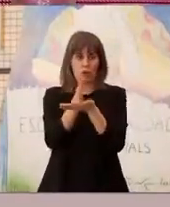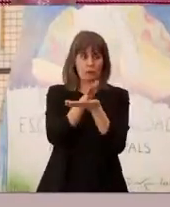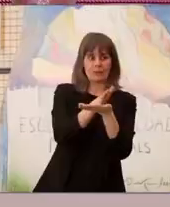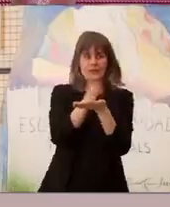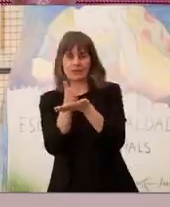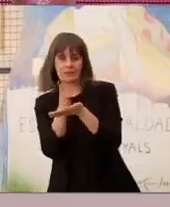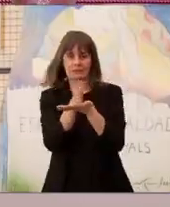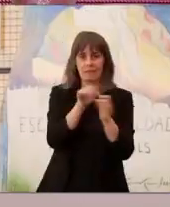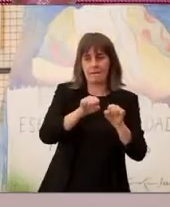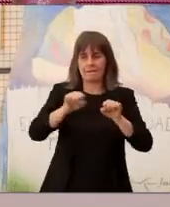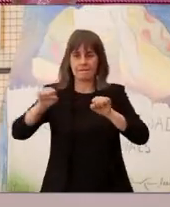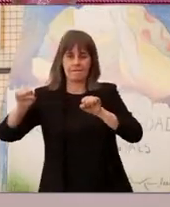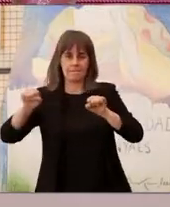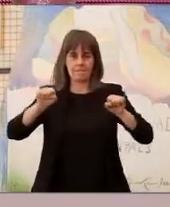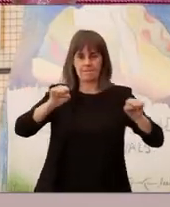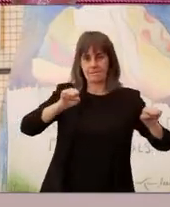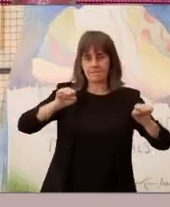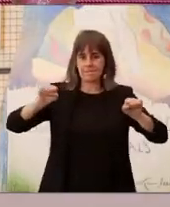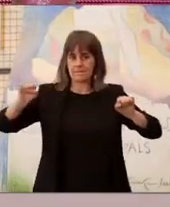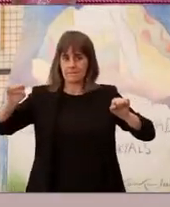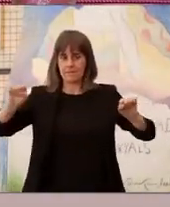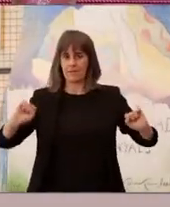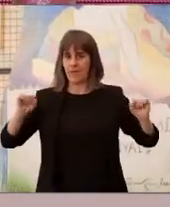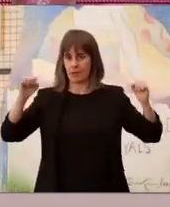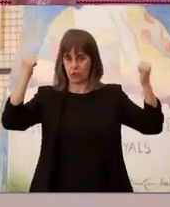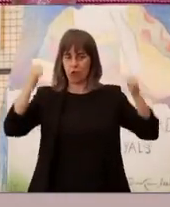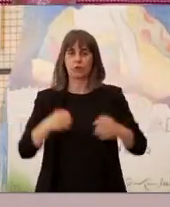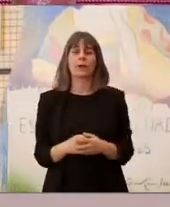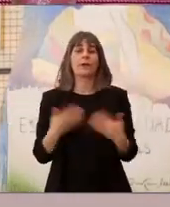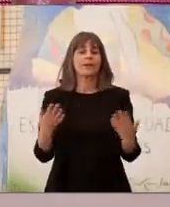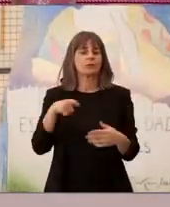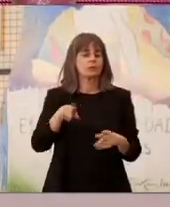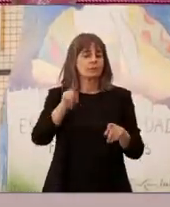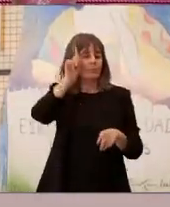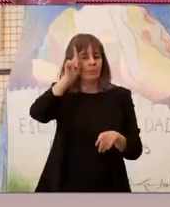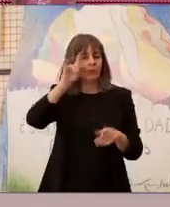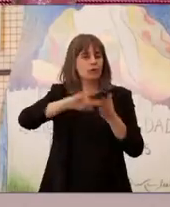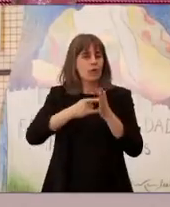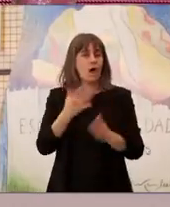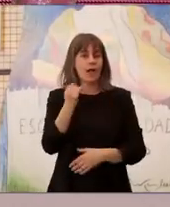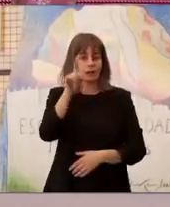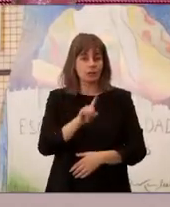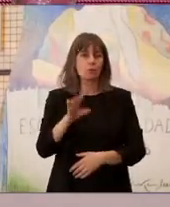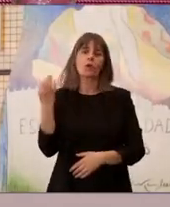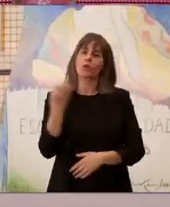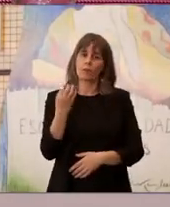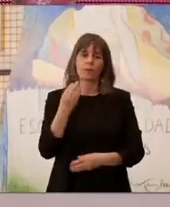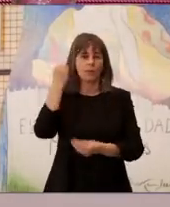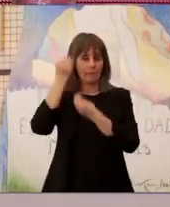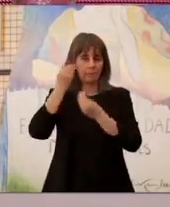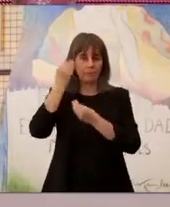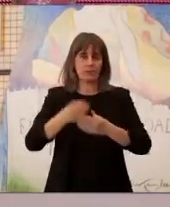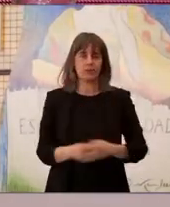que esta es una de las cosas que no hemos sabido resolver Y no sé si tienen solución pero sobre las que deberíamos pensar